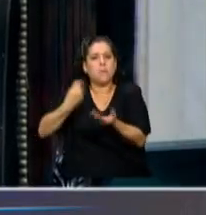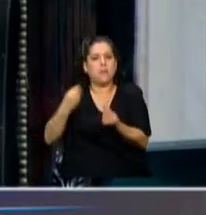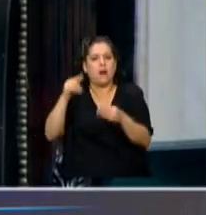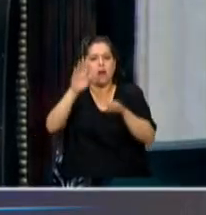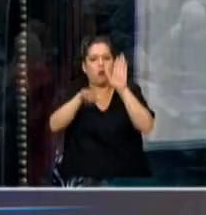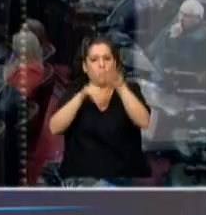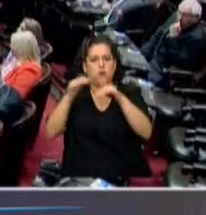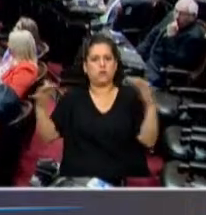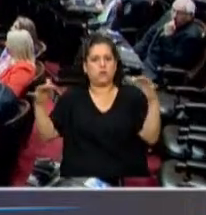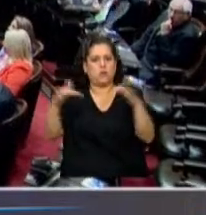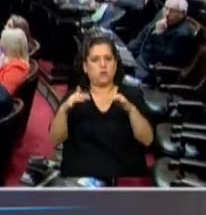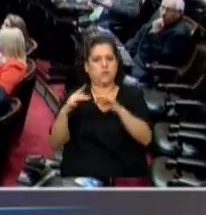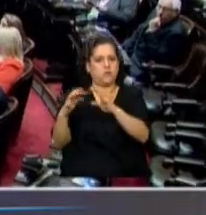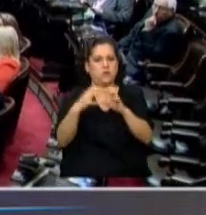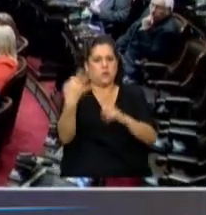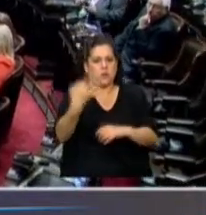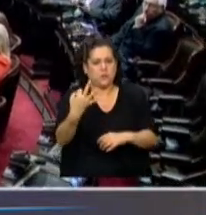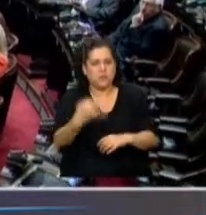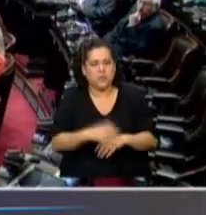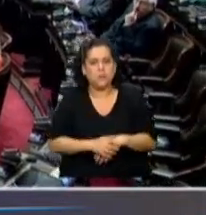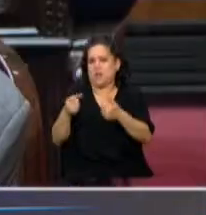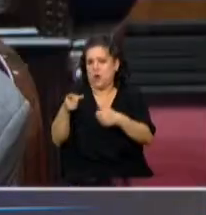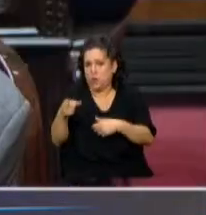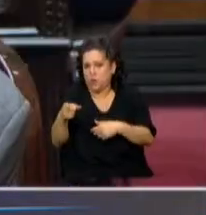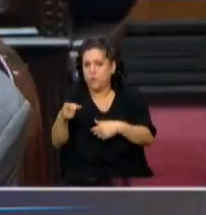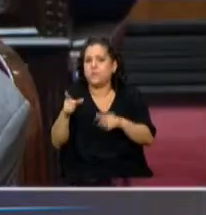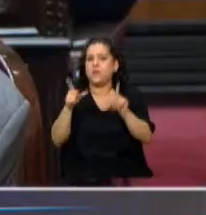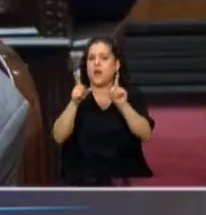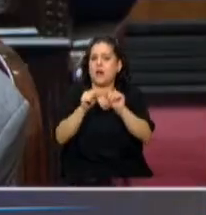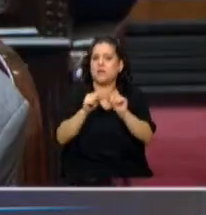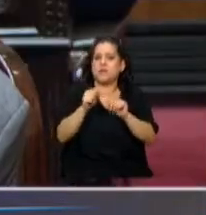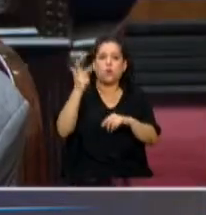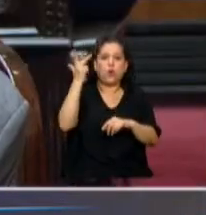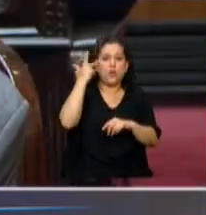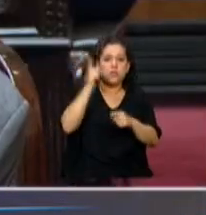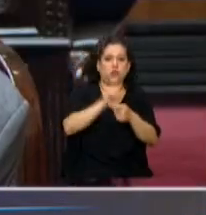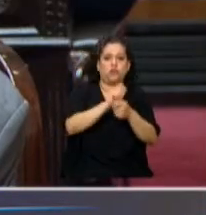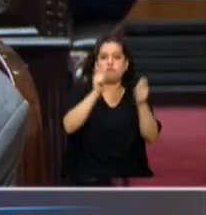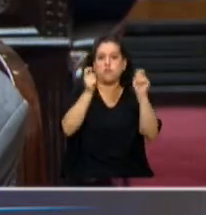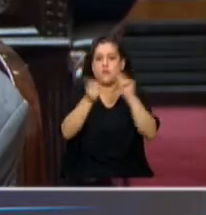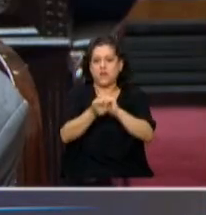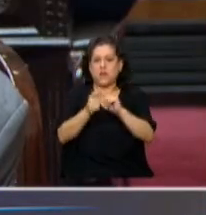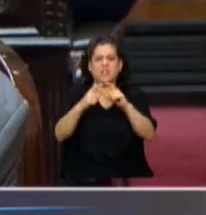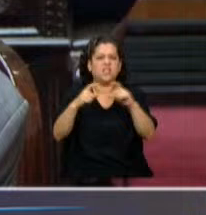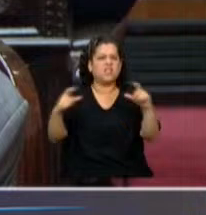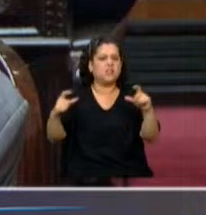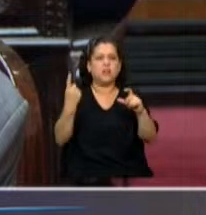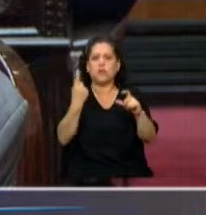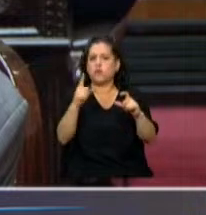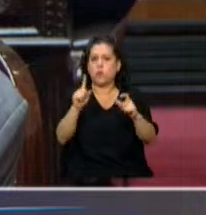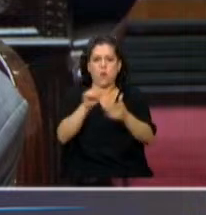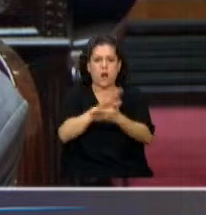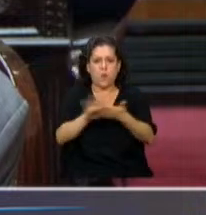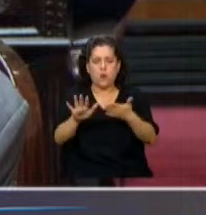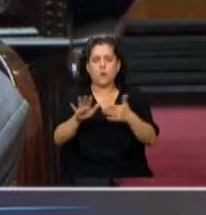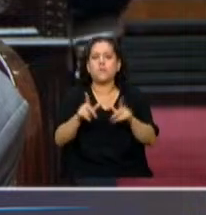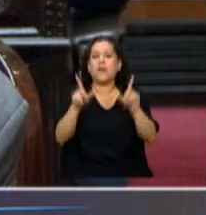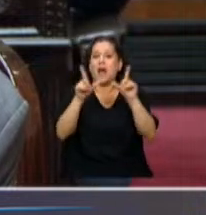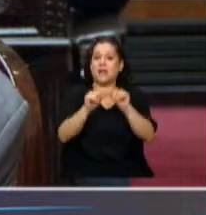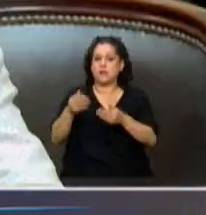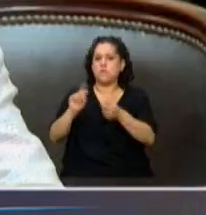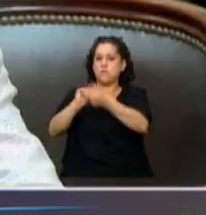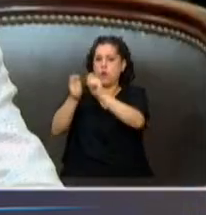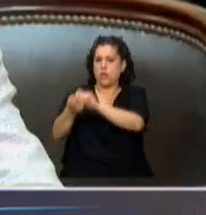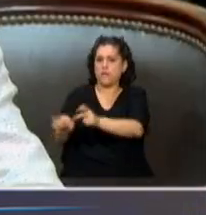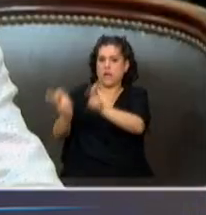el futuro, pero sí hubo cierto movimiento y había algunos sentados en lugares que nada que ver con lo habitual. Por eso se nos perdían del eje.